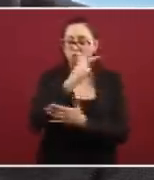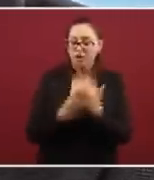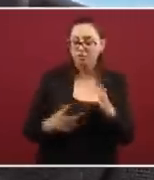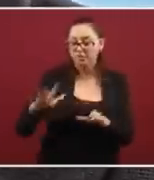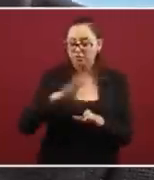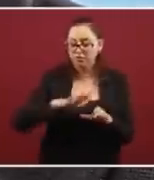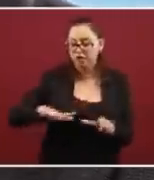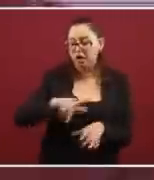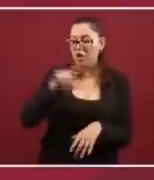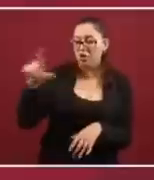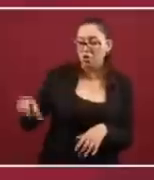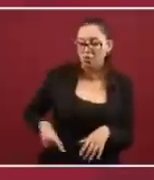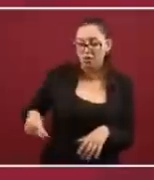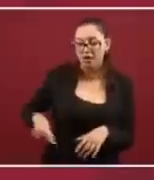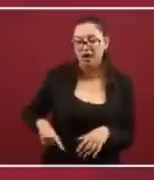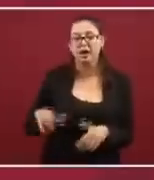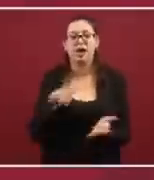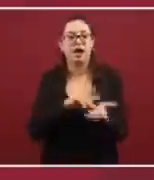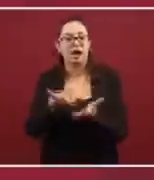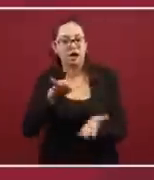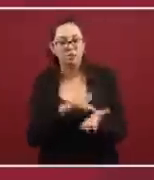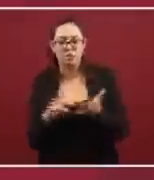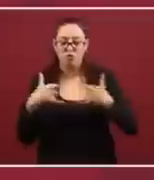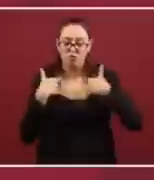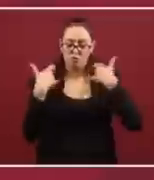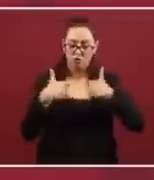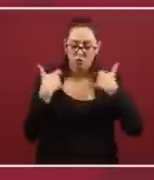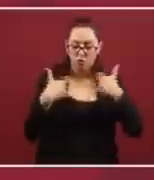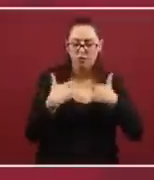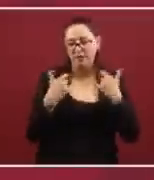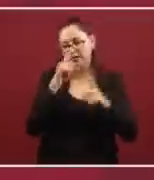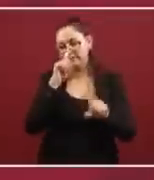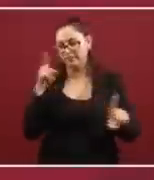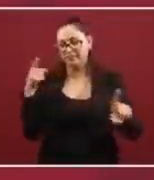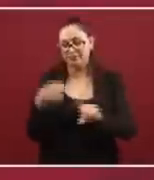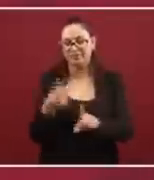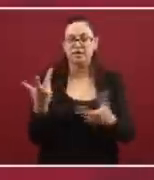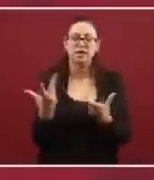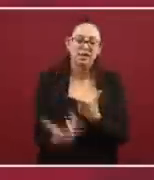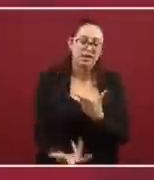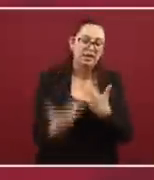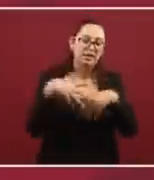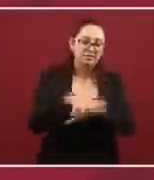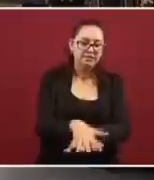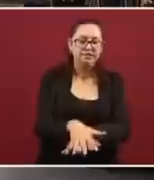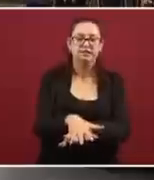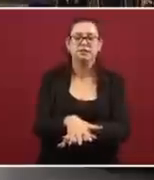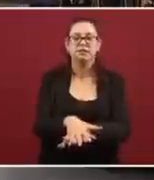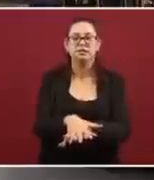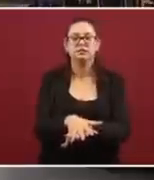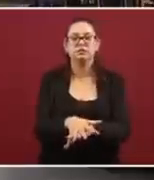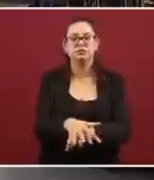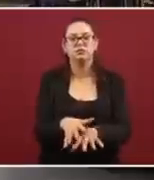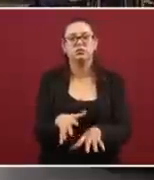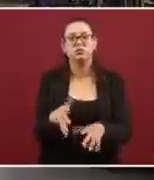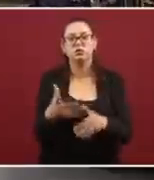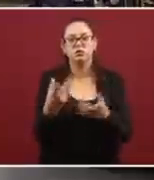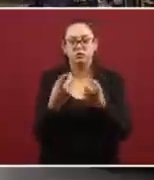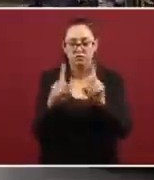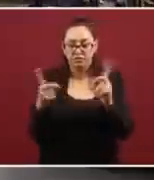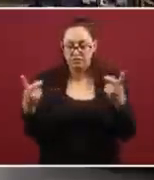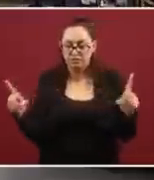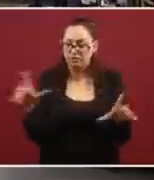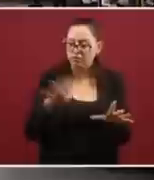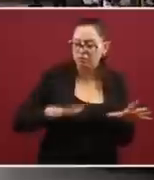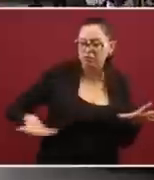federal el apoyo de las brigadas juveniles con proyectos especiales de integración de los jóvenes al desarrollo de la